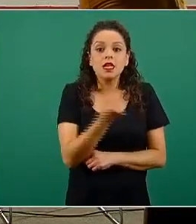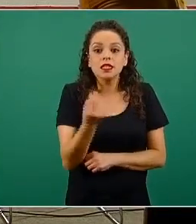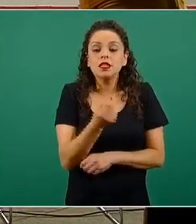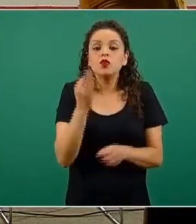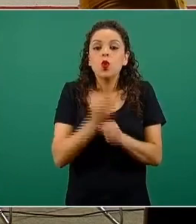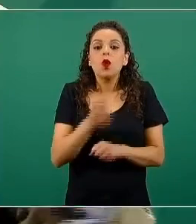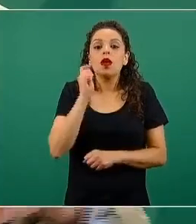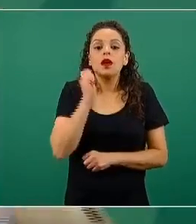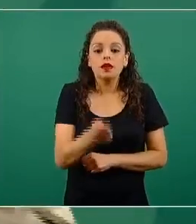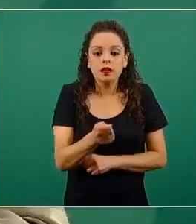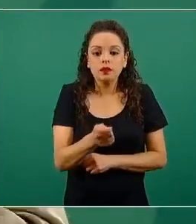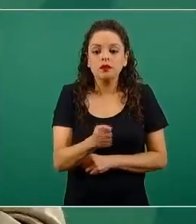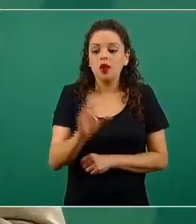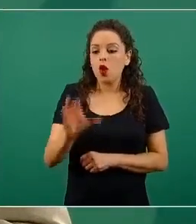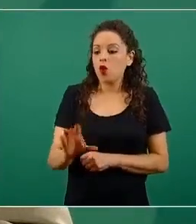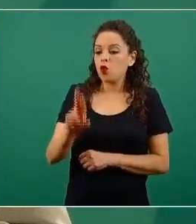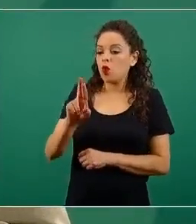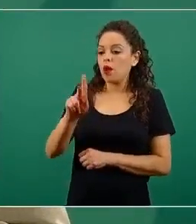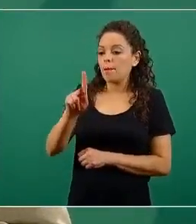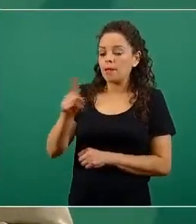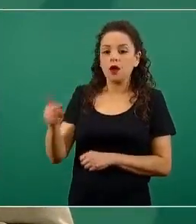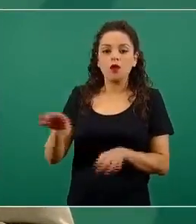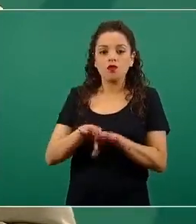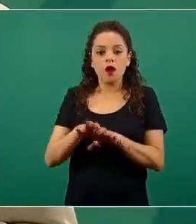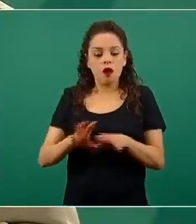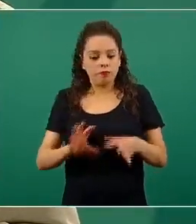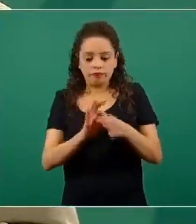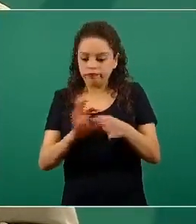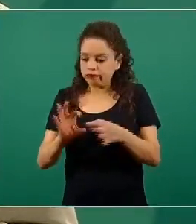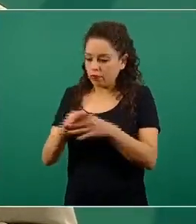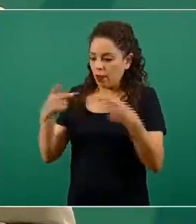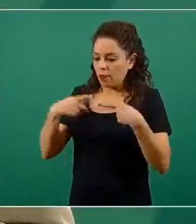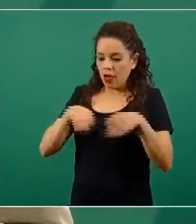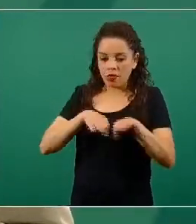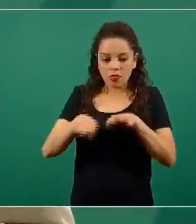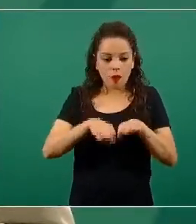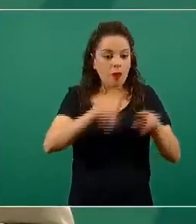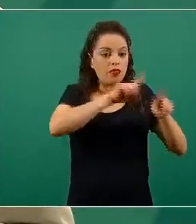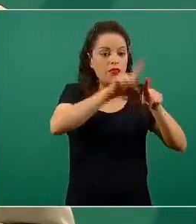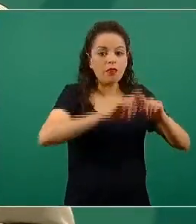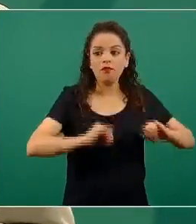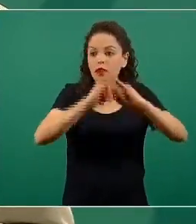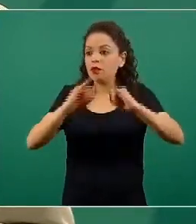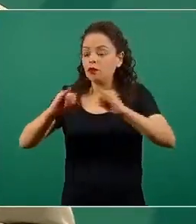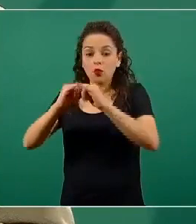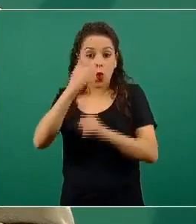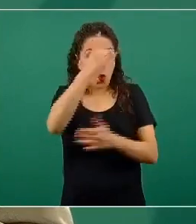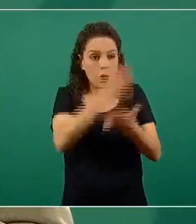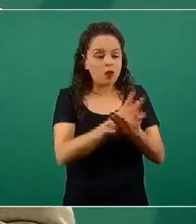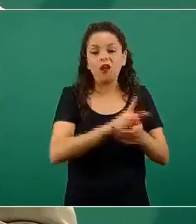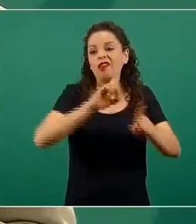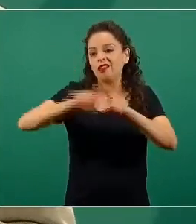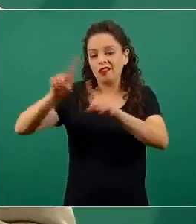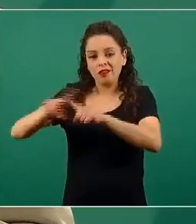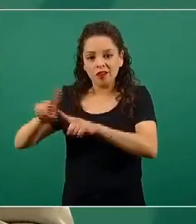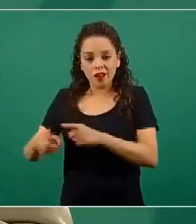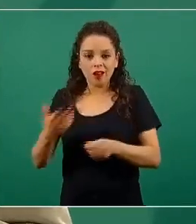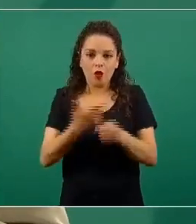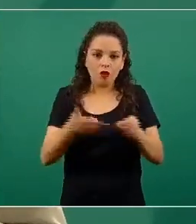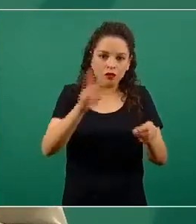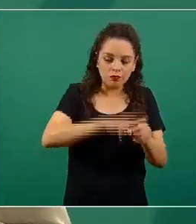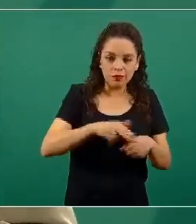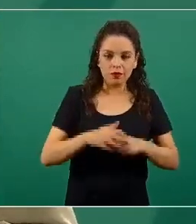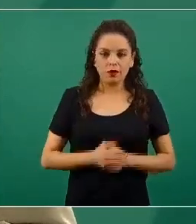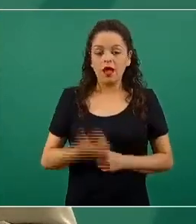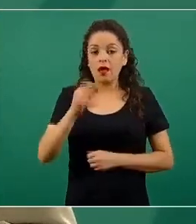cruzar CURPS de personas o personal de salud que podía trabajar en más de una institución. Una vez también cuando incluimos